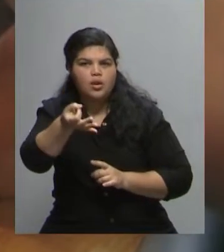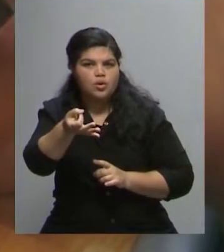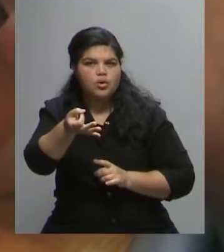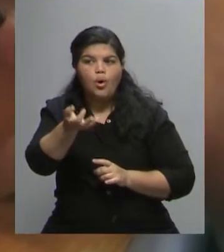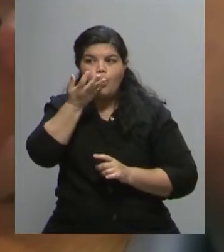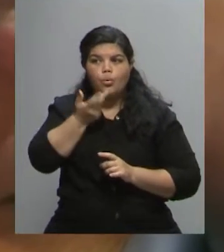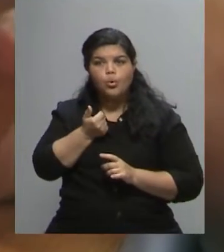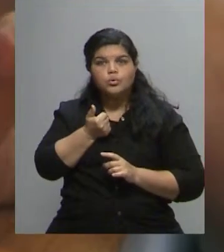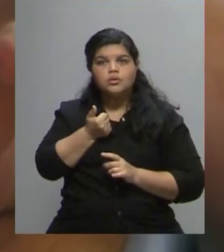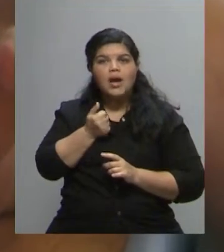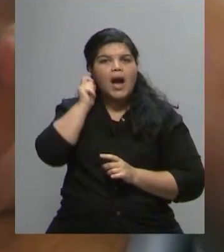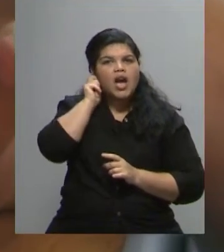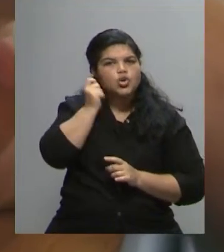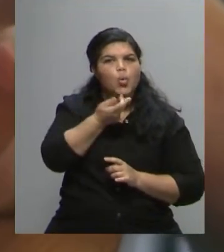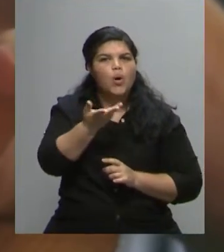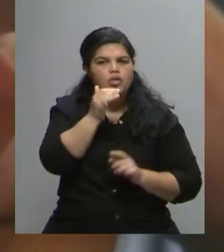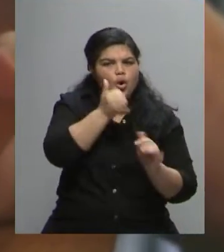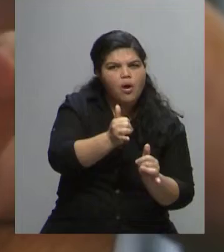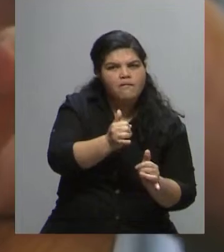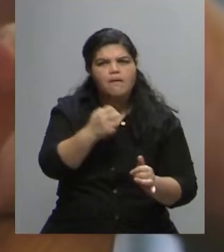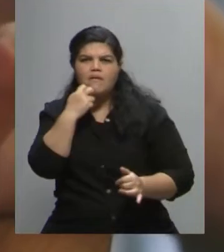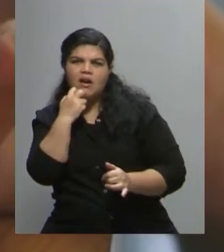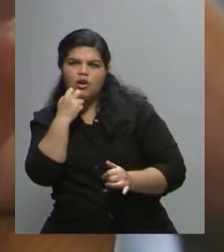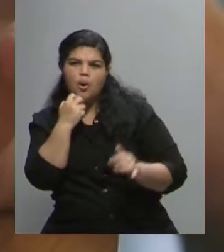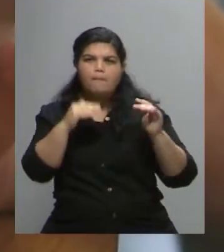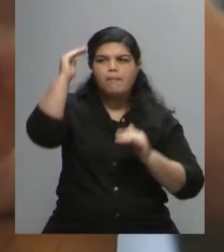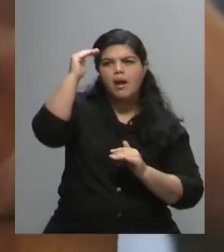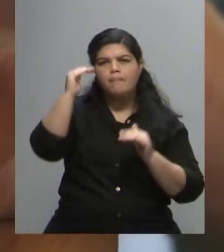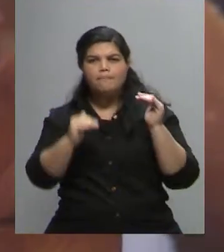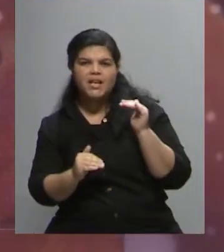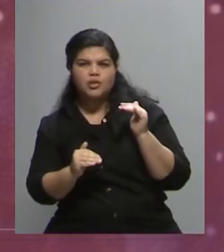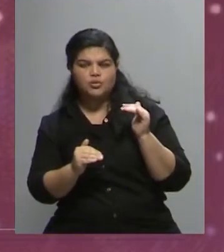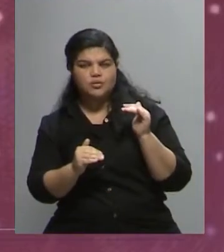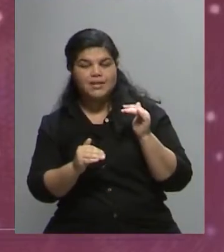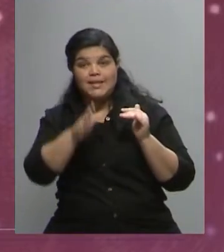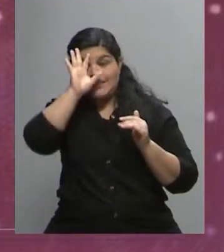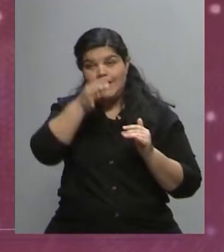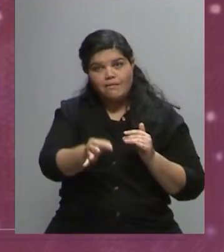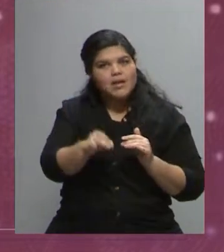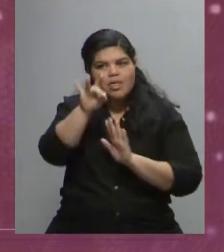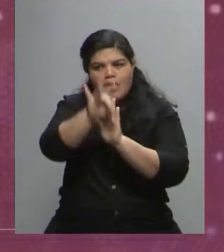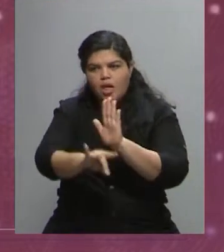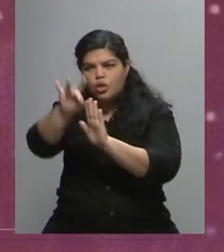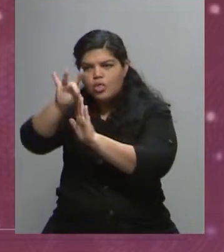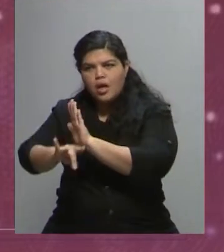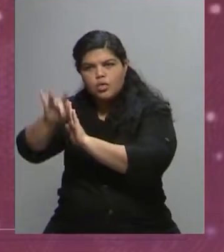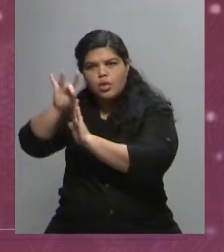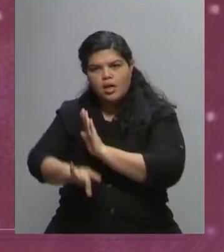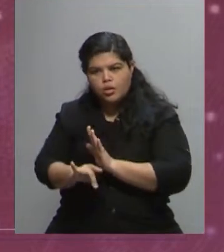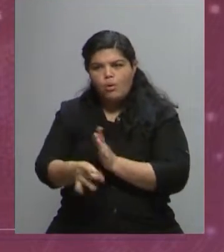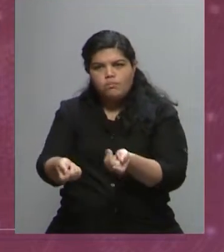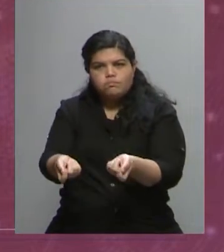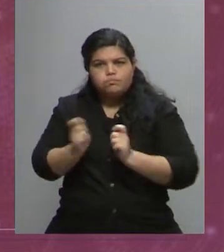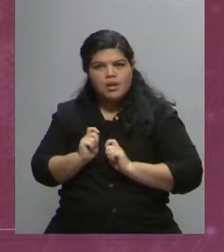de un proceso descriptivo, si se quiere, de encontrar patrones, que es muy importante para el quehacer tanto político como comercial,